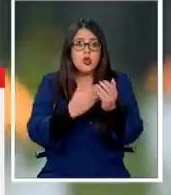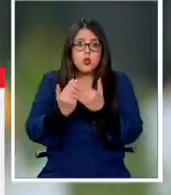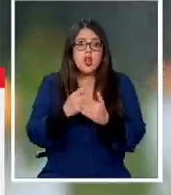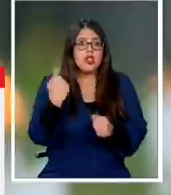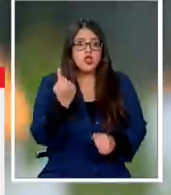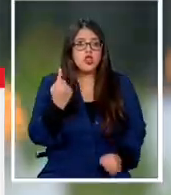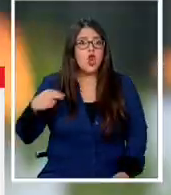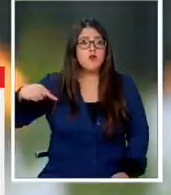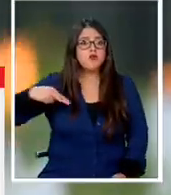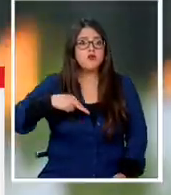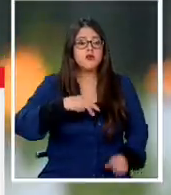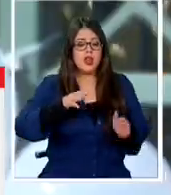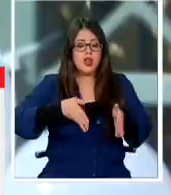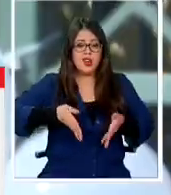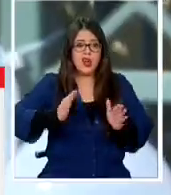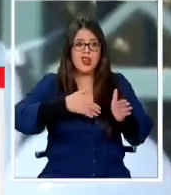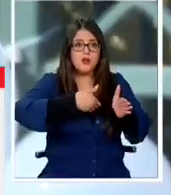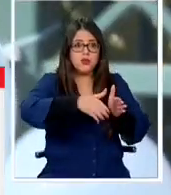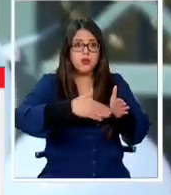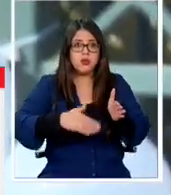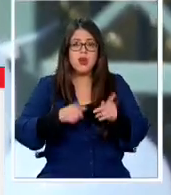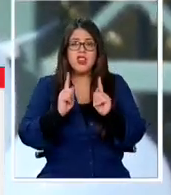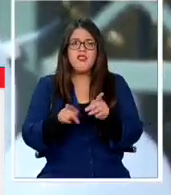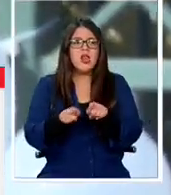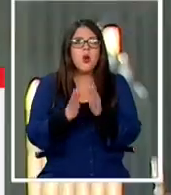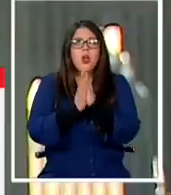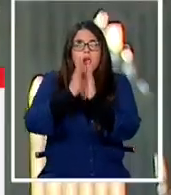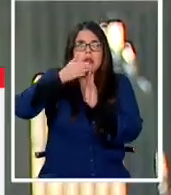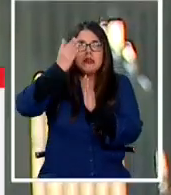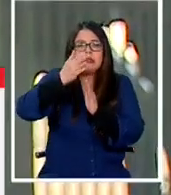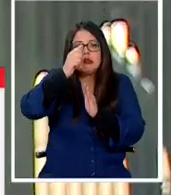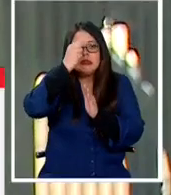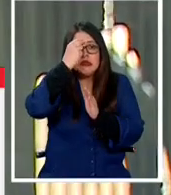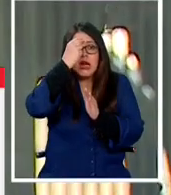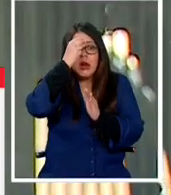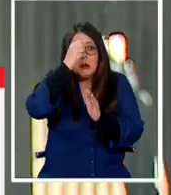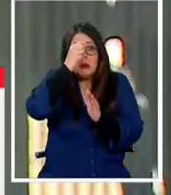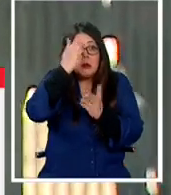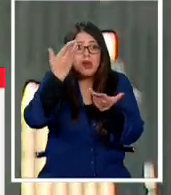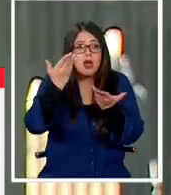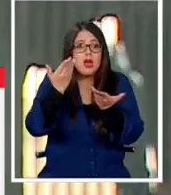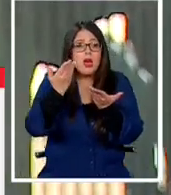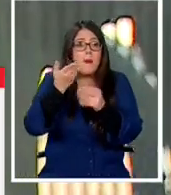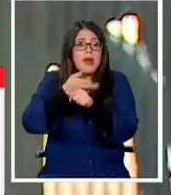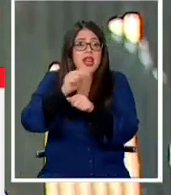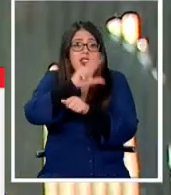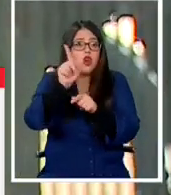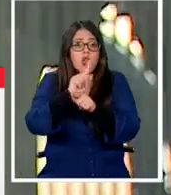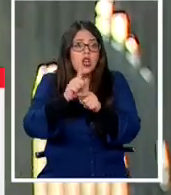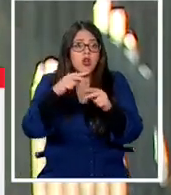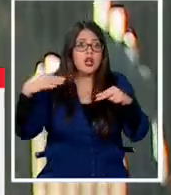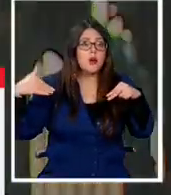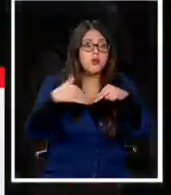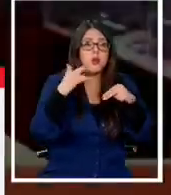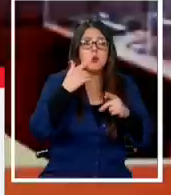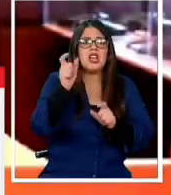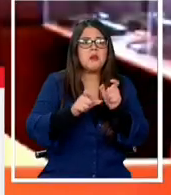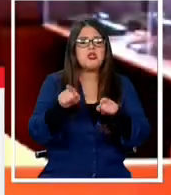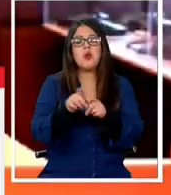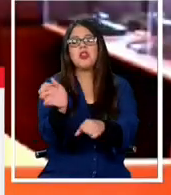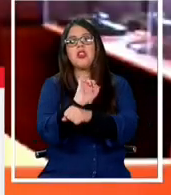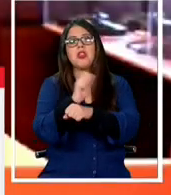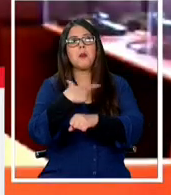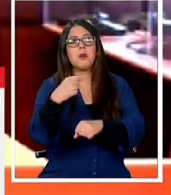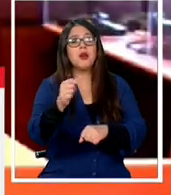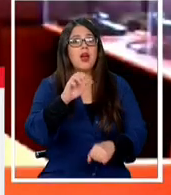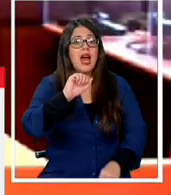solitos. Uno cruza el paso cebra, tienes que persignar, rezarte y pedirle a Dios que no te atropellen, porque los conductores hoy en día llegan y pasan.